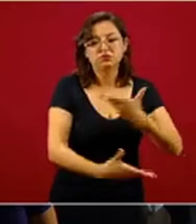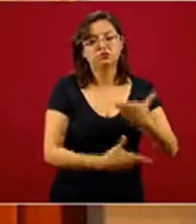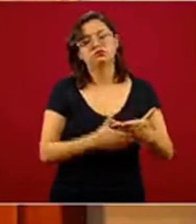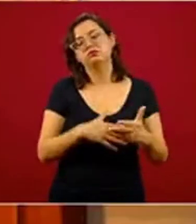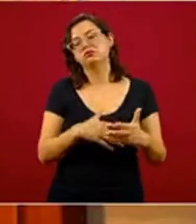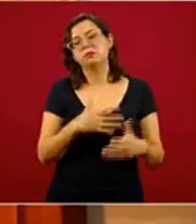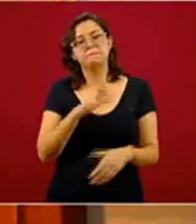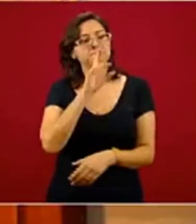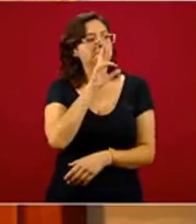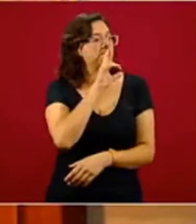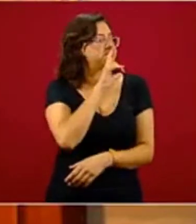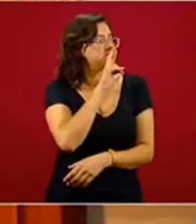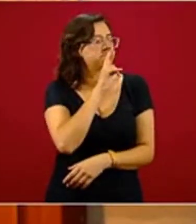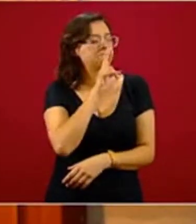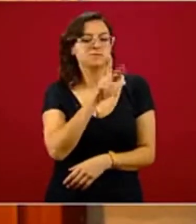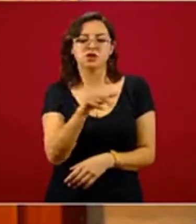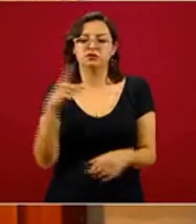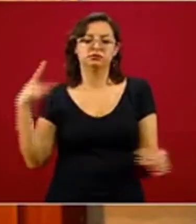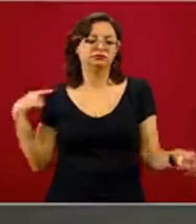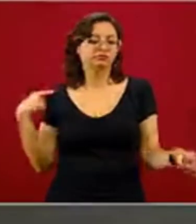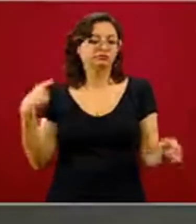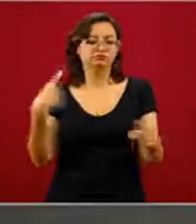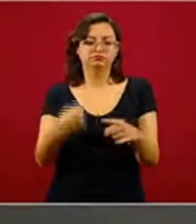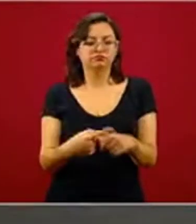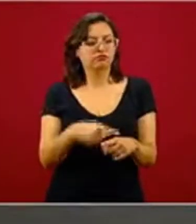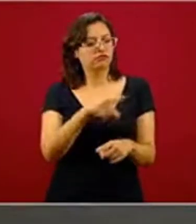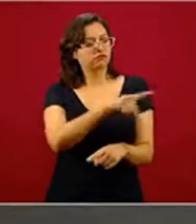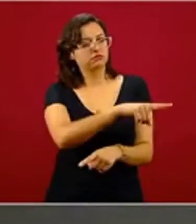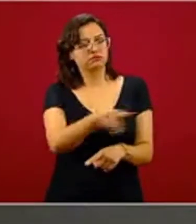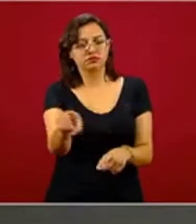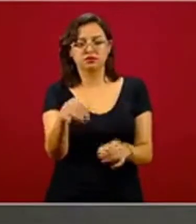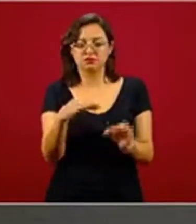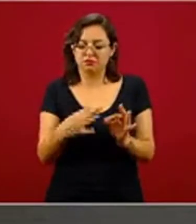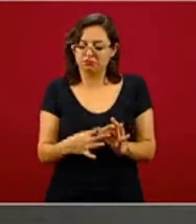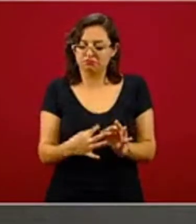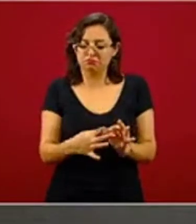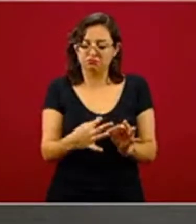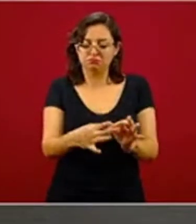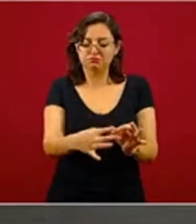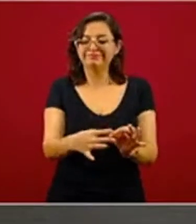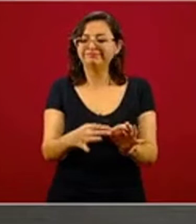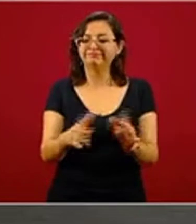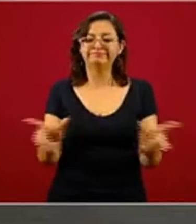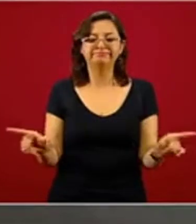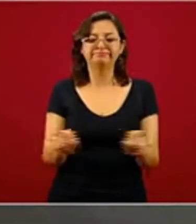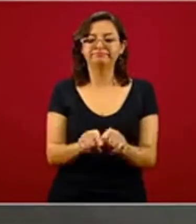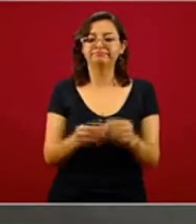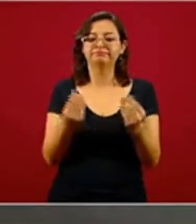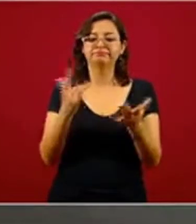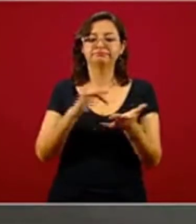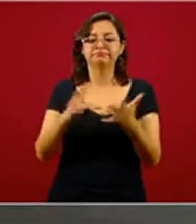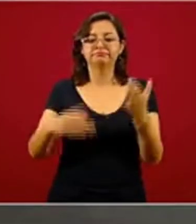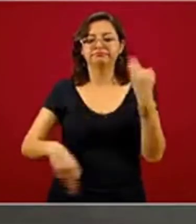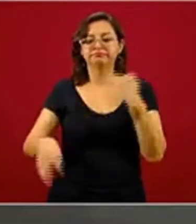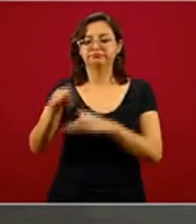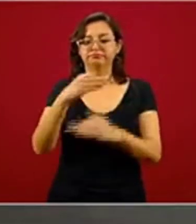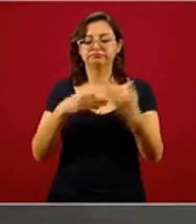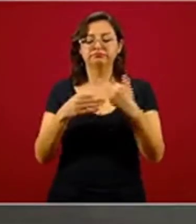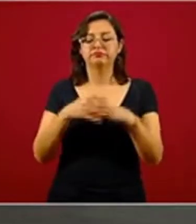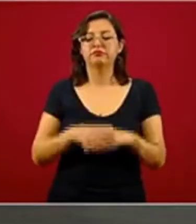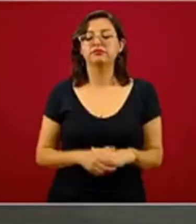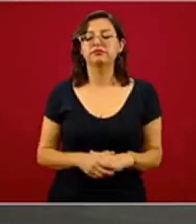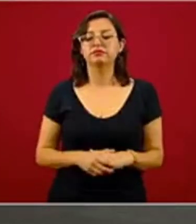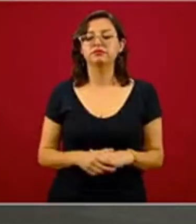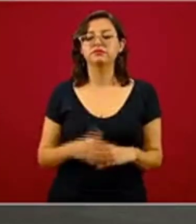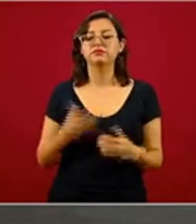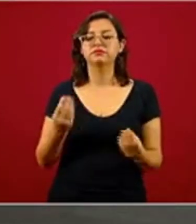excepcionales que hemos visto en las últimas épocas. Sería todo por mi cuenta, doctor López-Gatell, muchas gracias a todos. Muchas gracias, maestro Zoe Robledo,